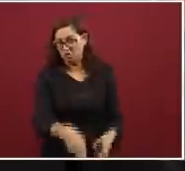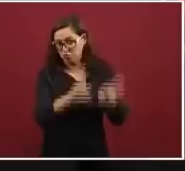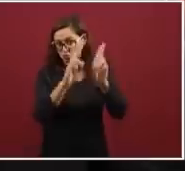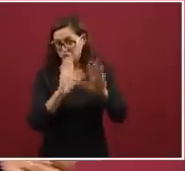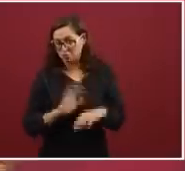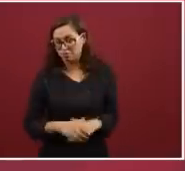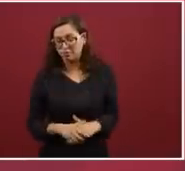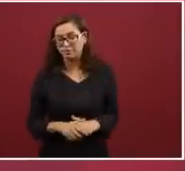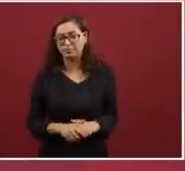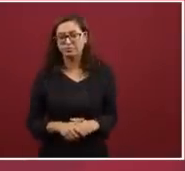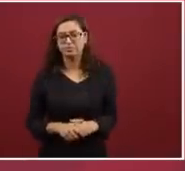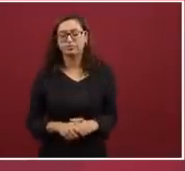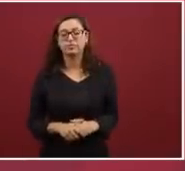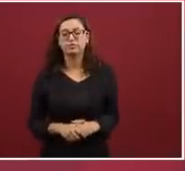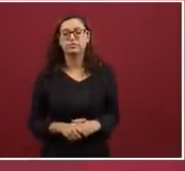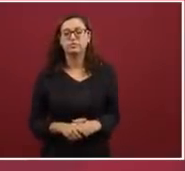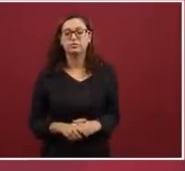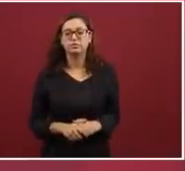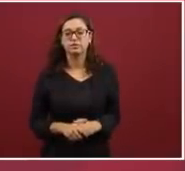pero